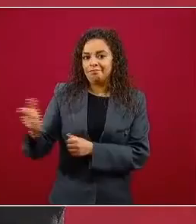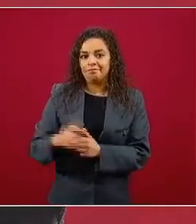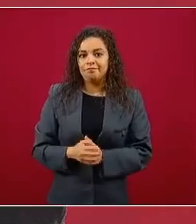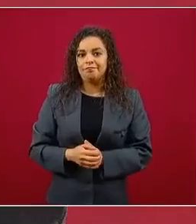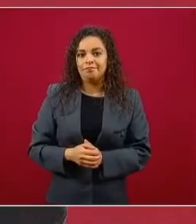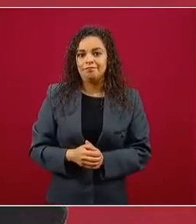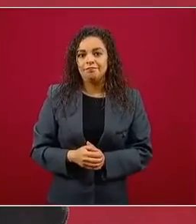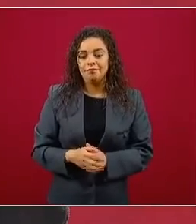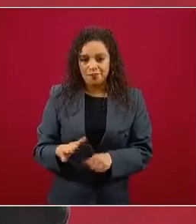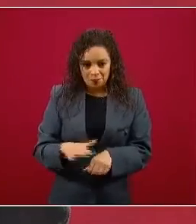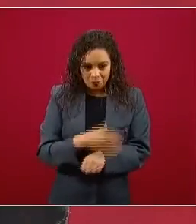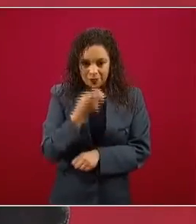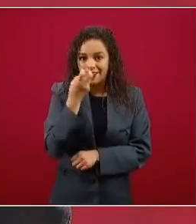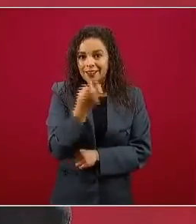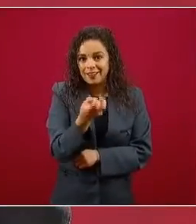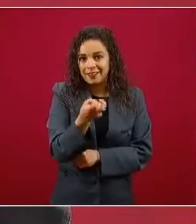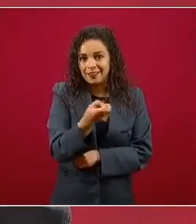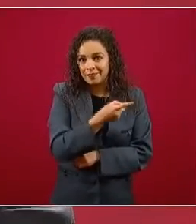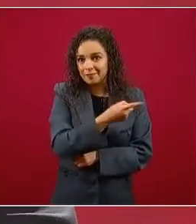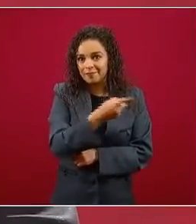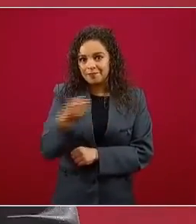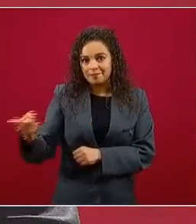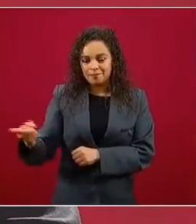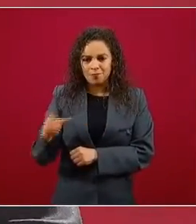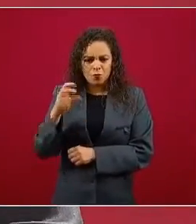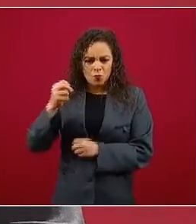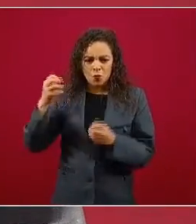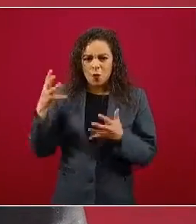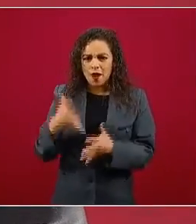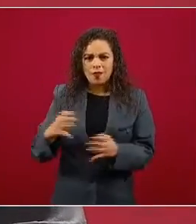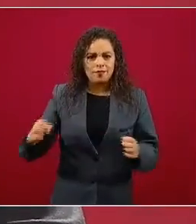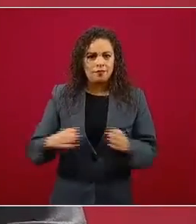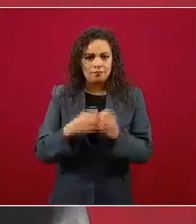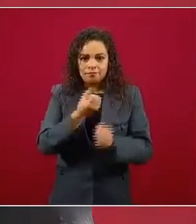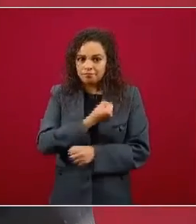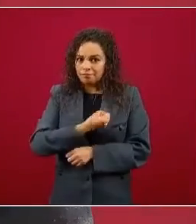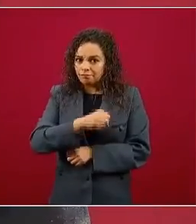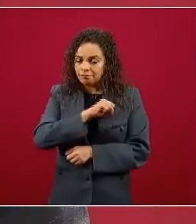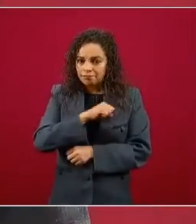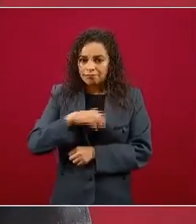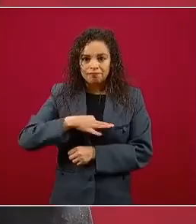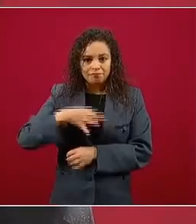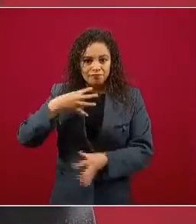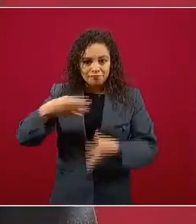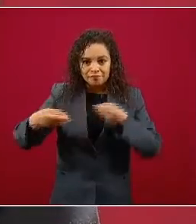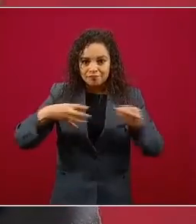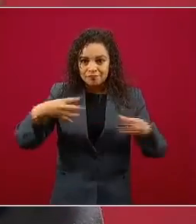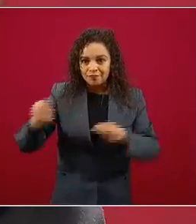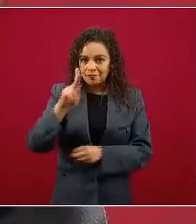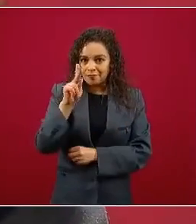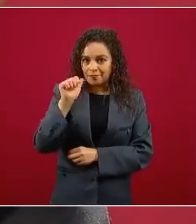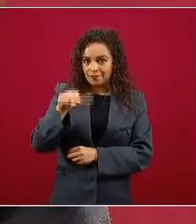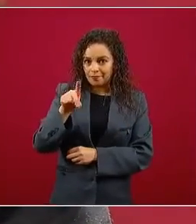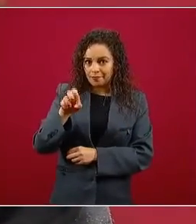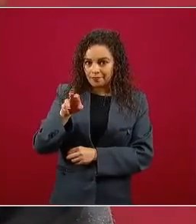precisamente por eso. Aún con la pandemia, aún con la parálisis económica,